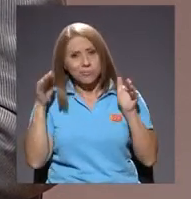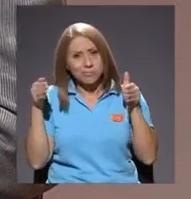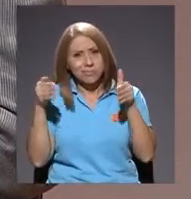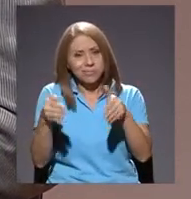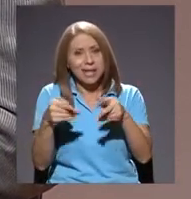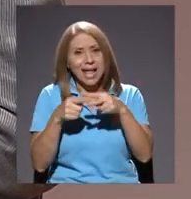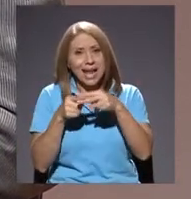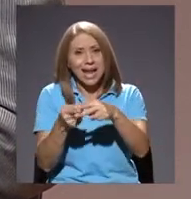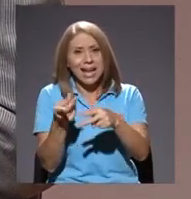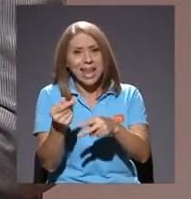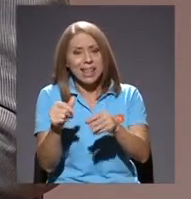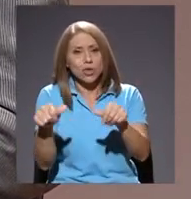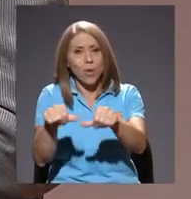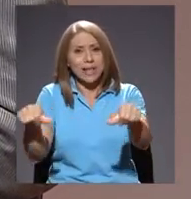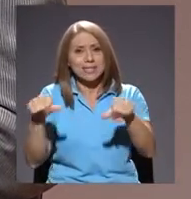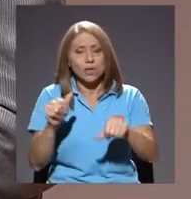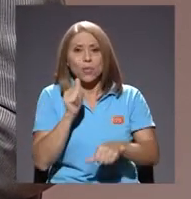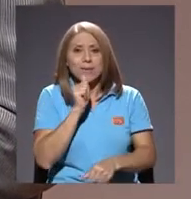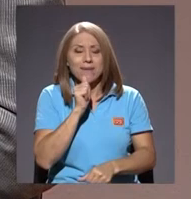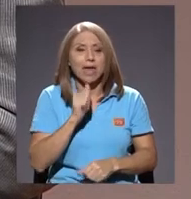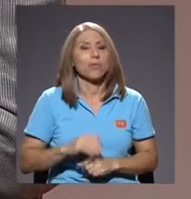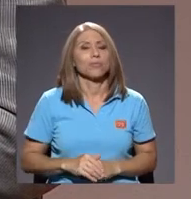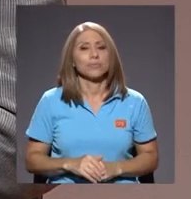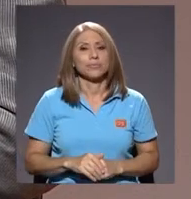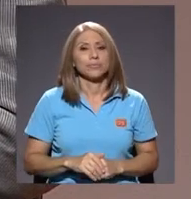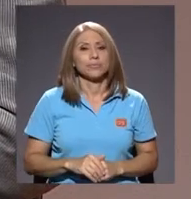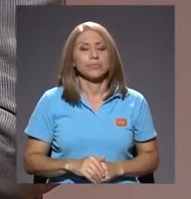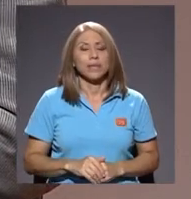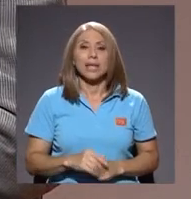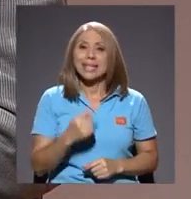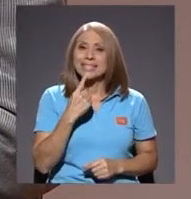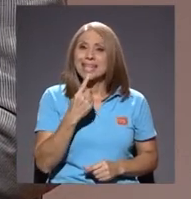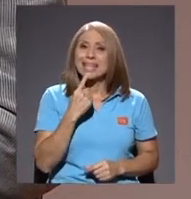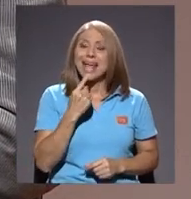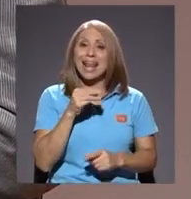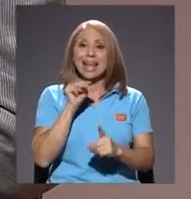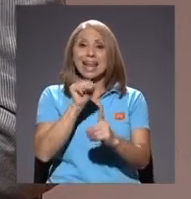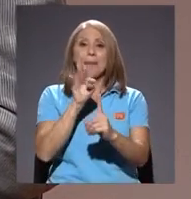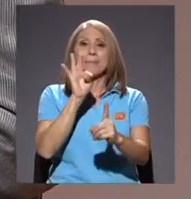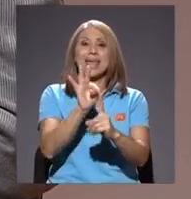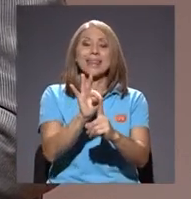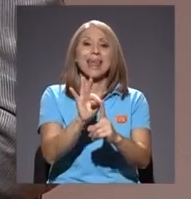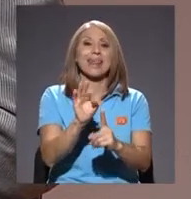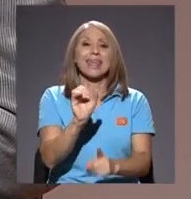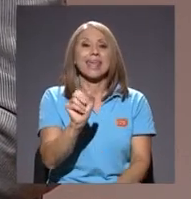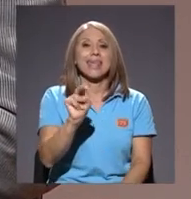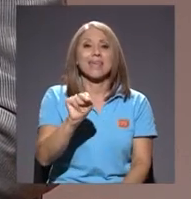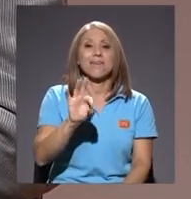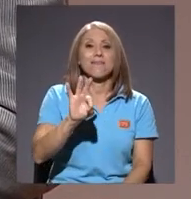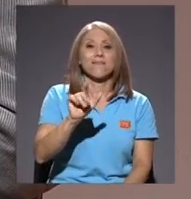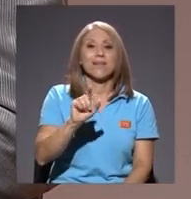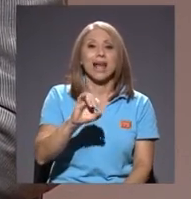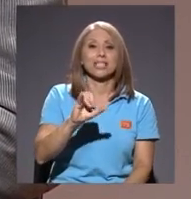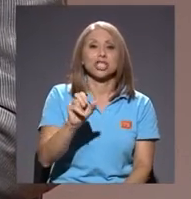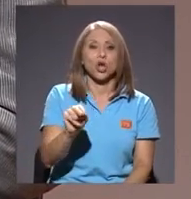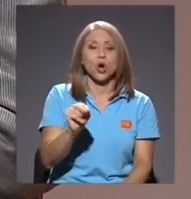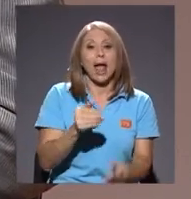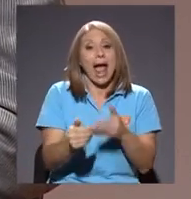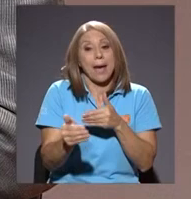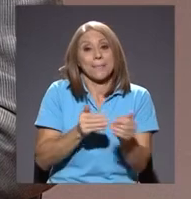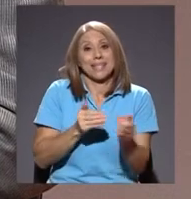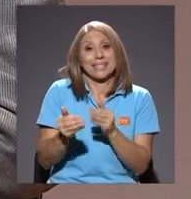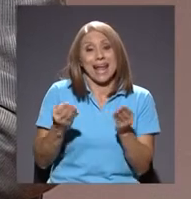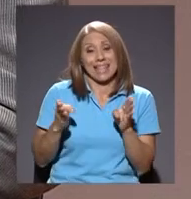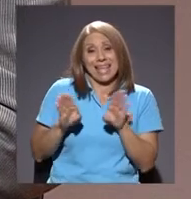privado y éste señala que la meta de inflación a pesar de que al cierre del 2018